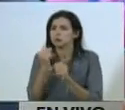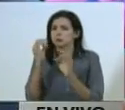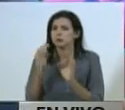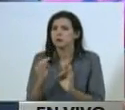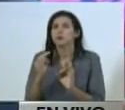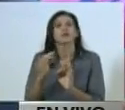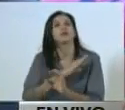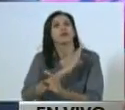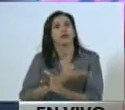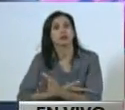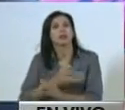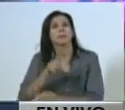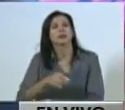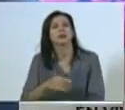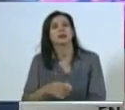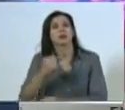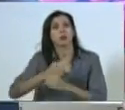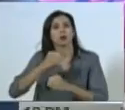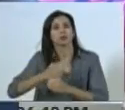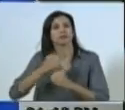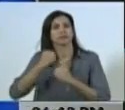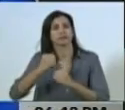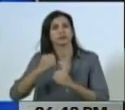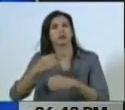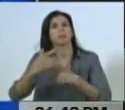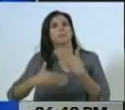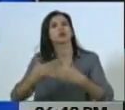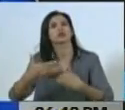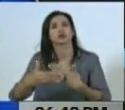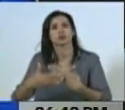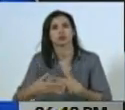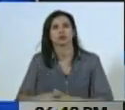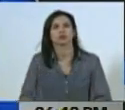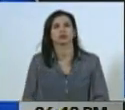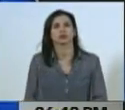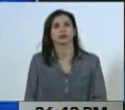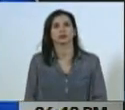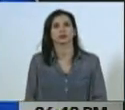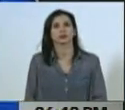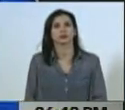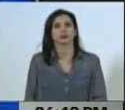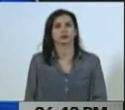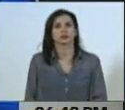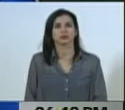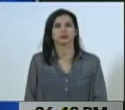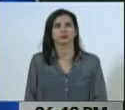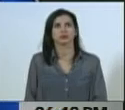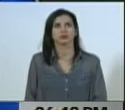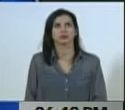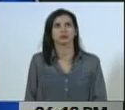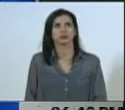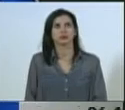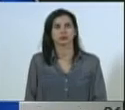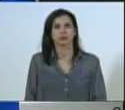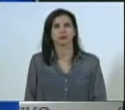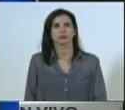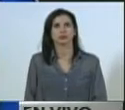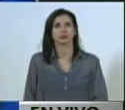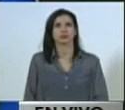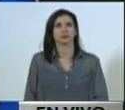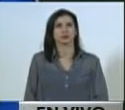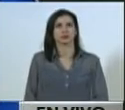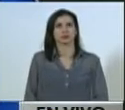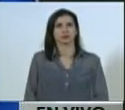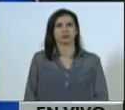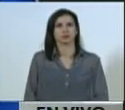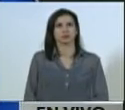y importante en este proceso. For this, we are also deeply grateful for you, Mr. President. Y esto es para